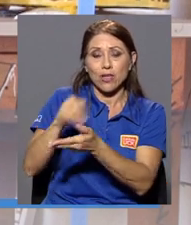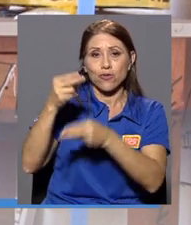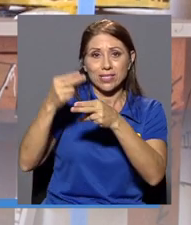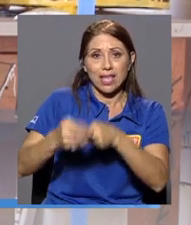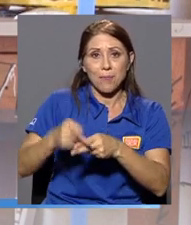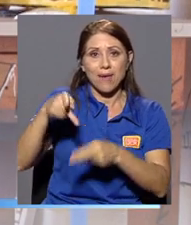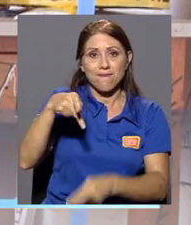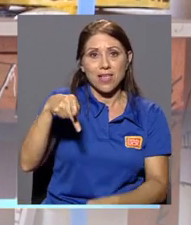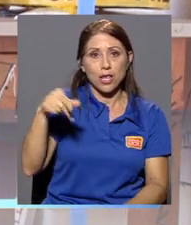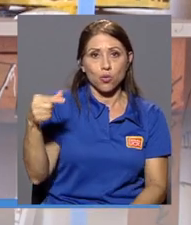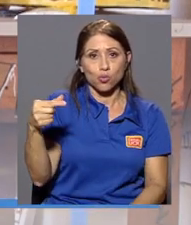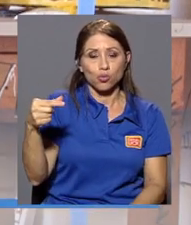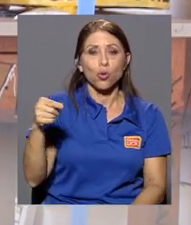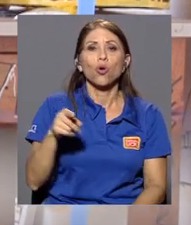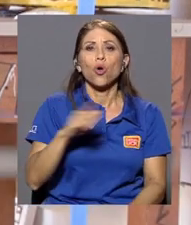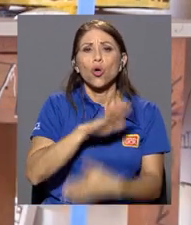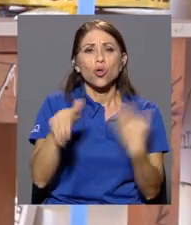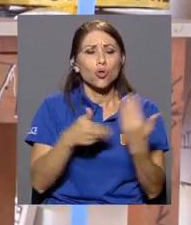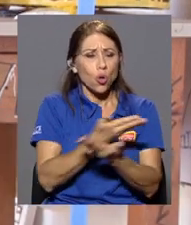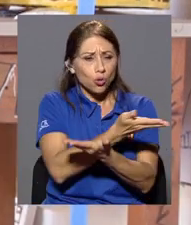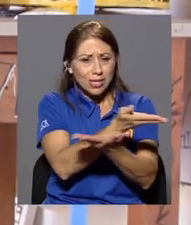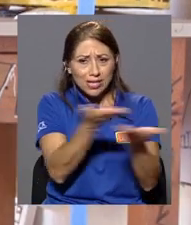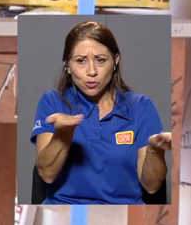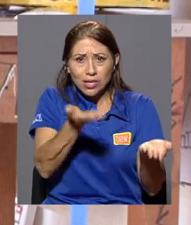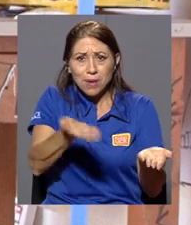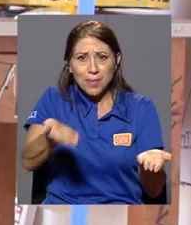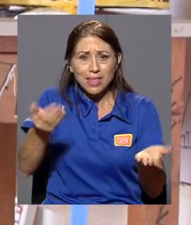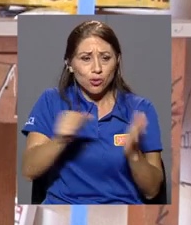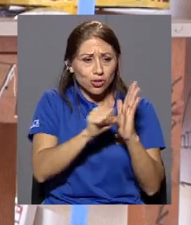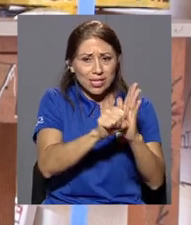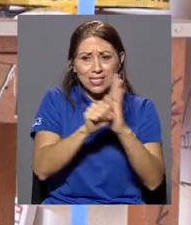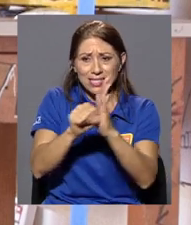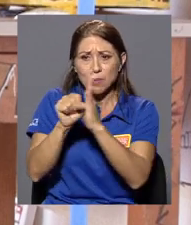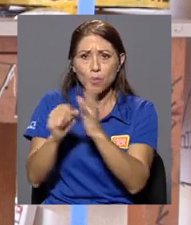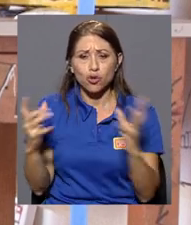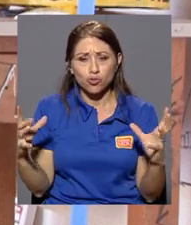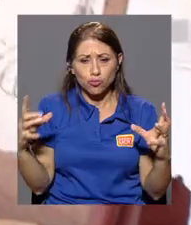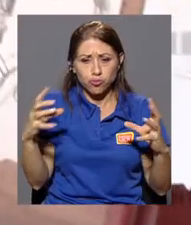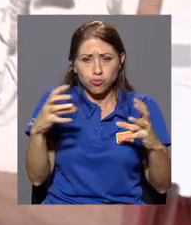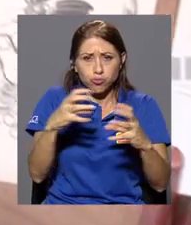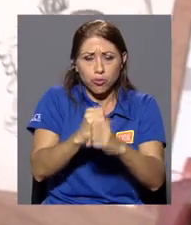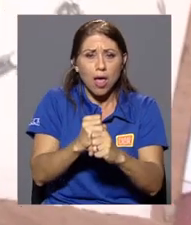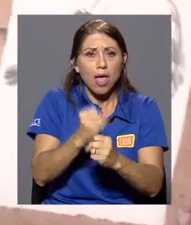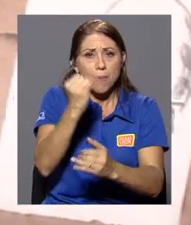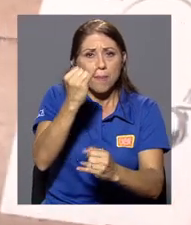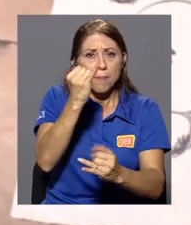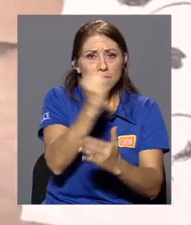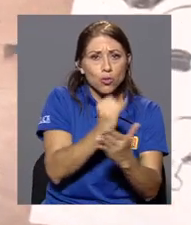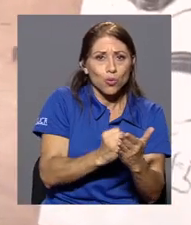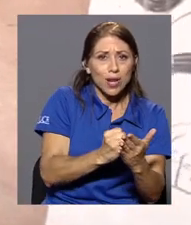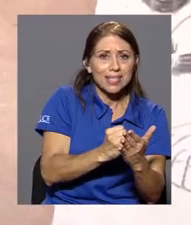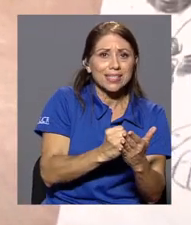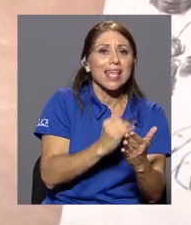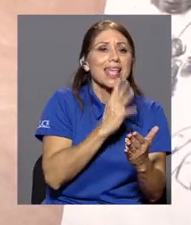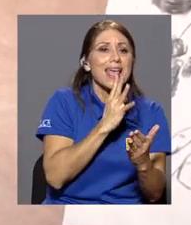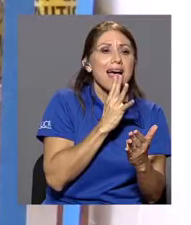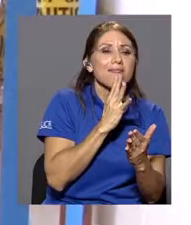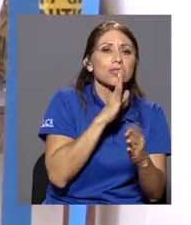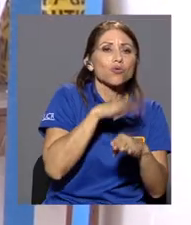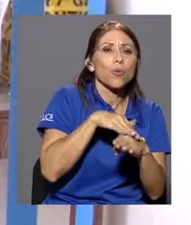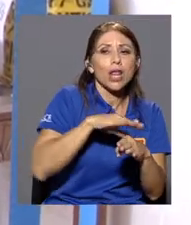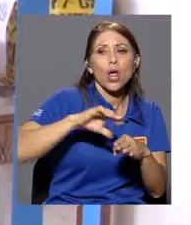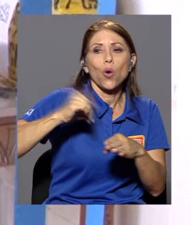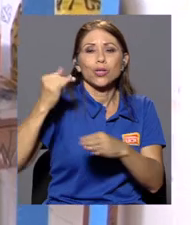entonces todos estos elementos y símbolos confluyen en pinturas que hacen referencia a otras pinturas y esculturas